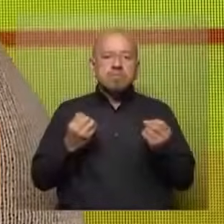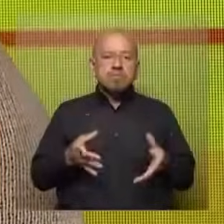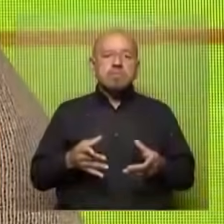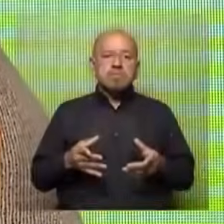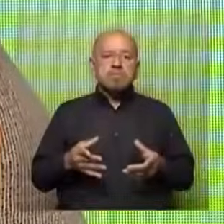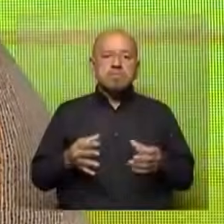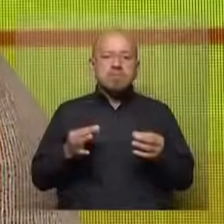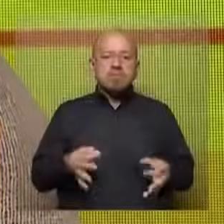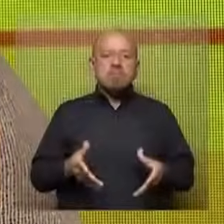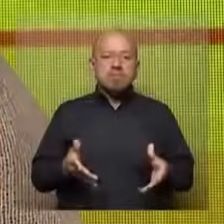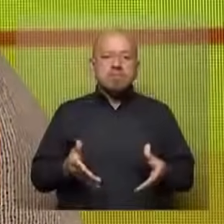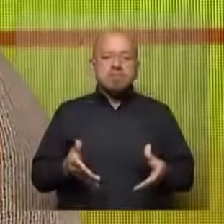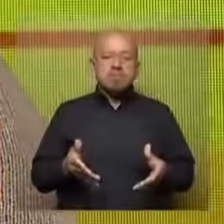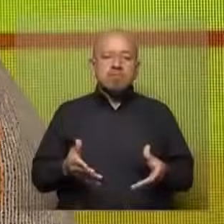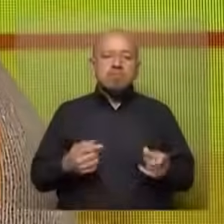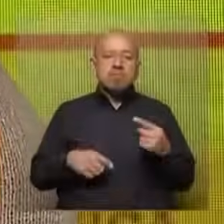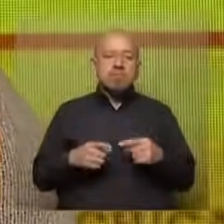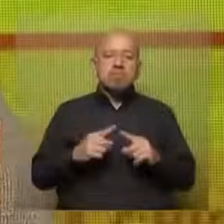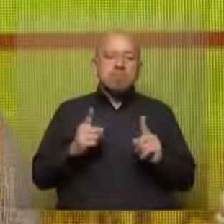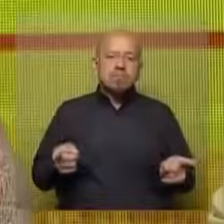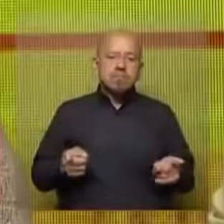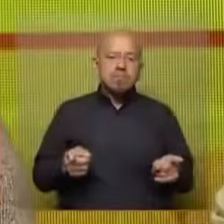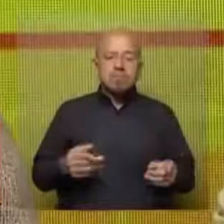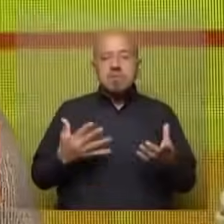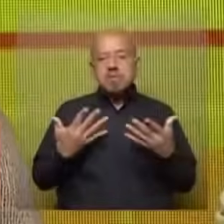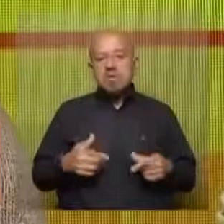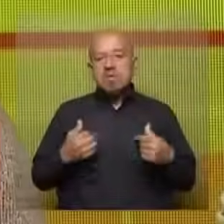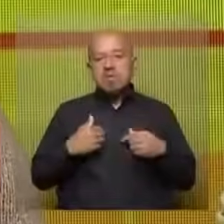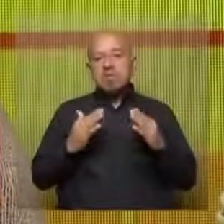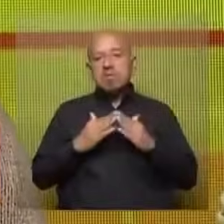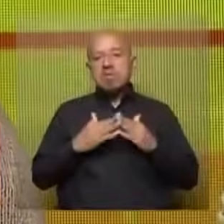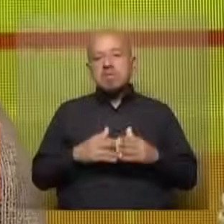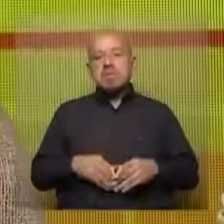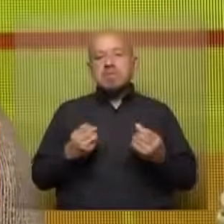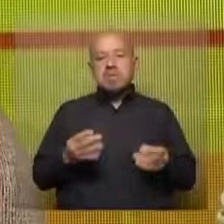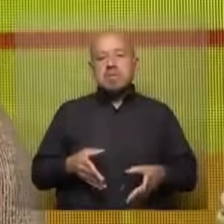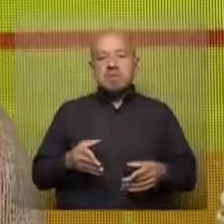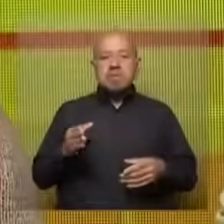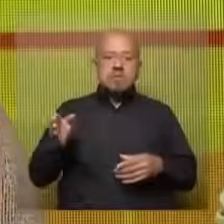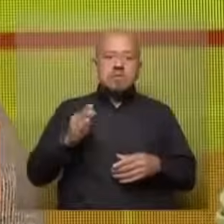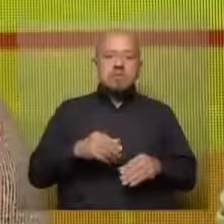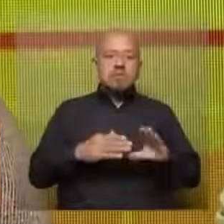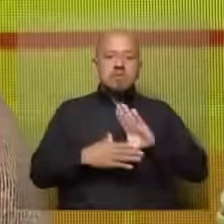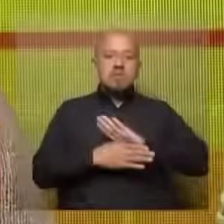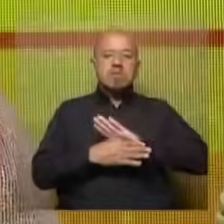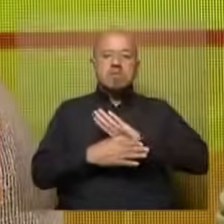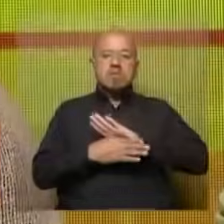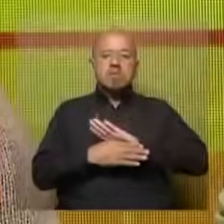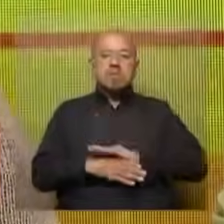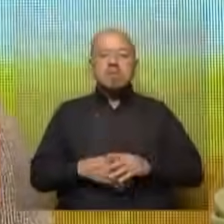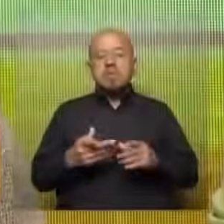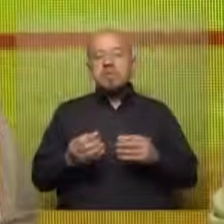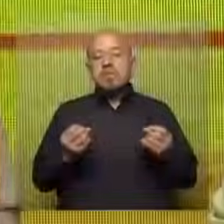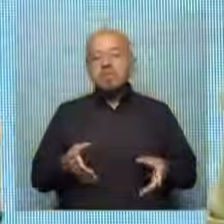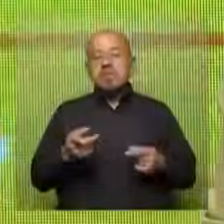muchacha aunque no tenga nada roto. Y no quiero seguir recibiendo gente a la puerta de mi casa porque no llegaron a un albergue de MIDE y porque no tuvieron